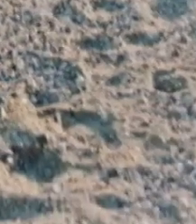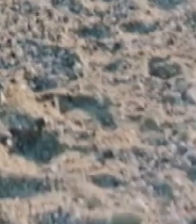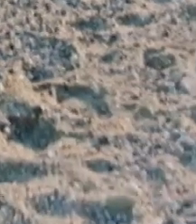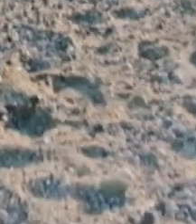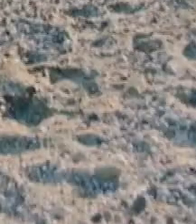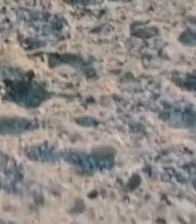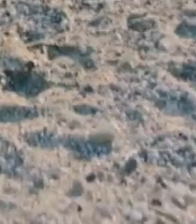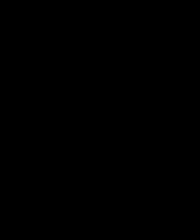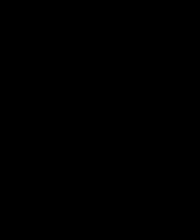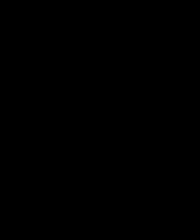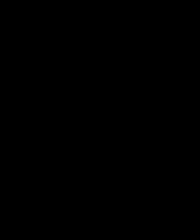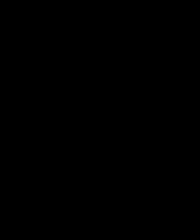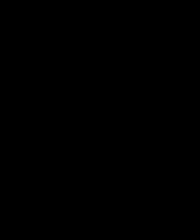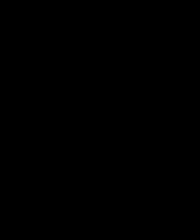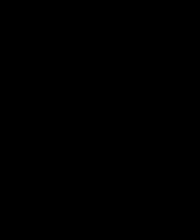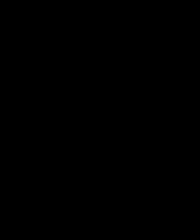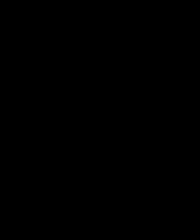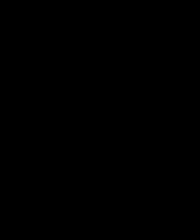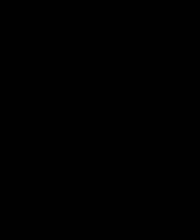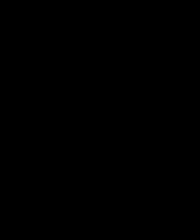Costa Rica Televisión.